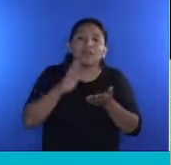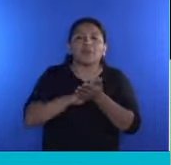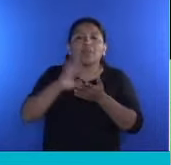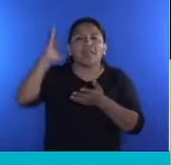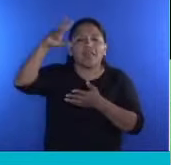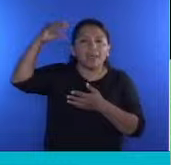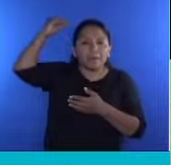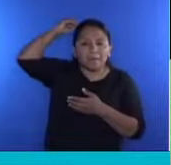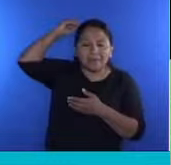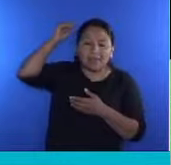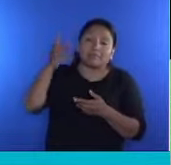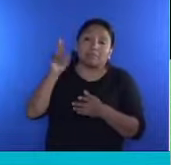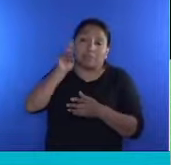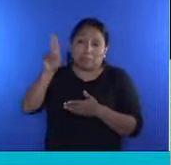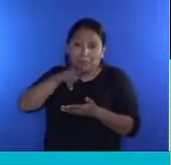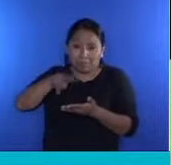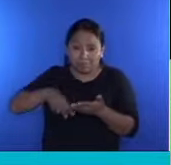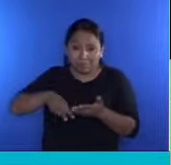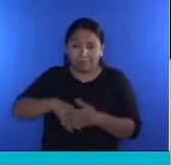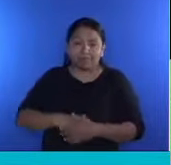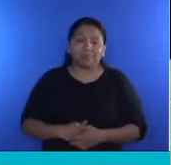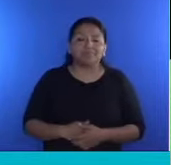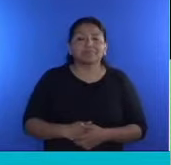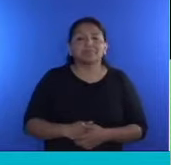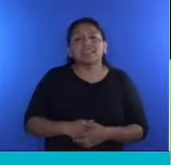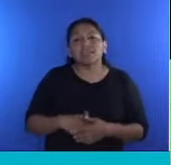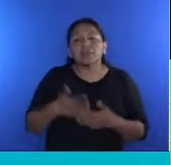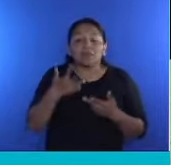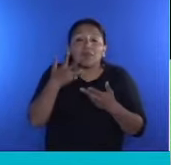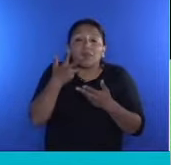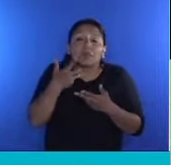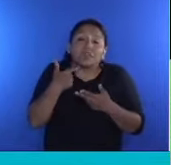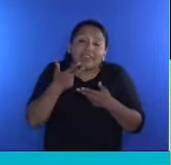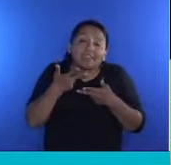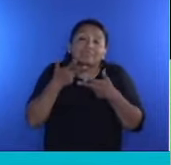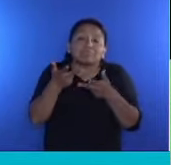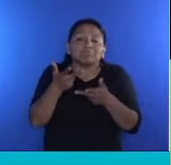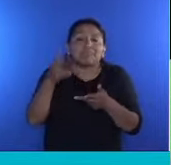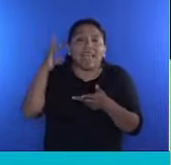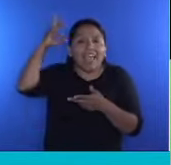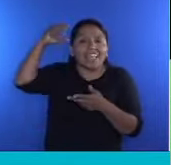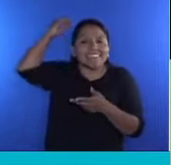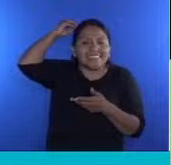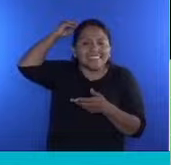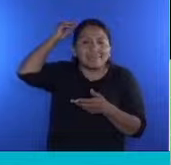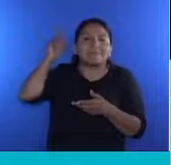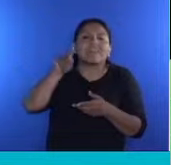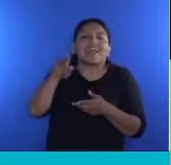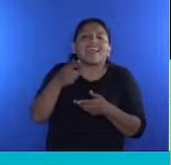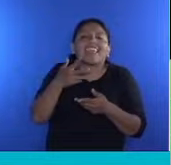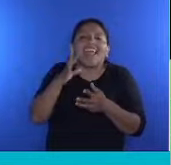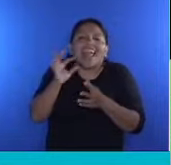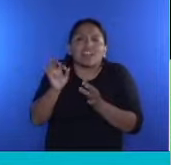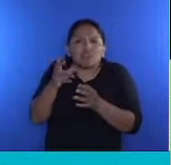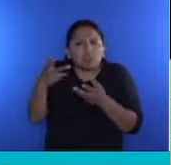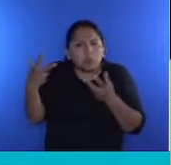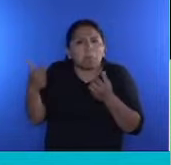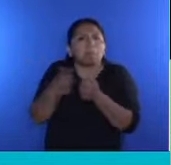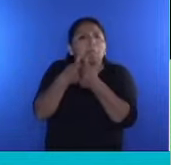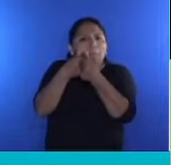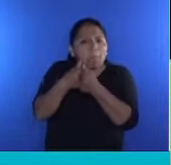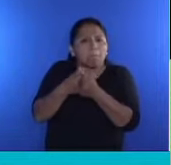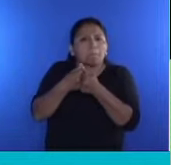leer, porque me gustaría citar a Evita en algo que coincido absolutamente con